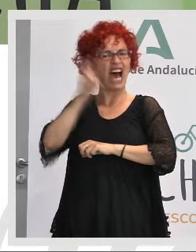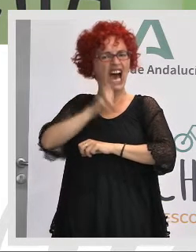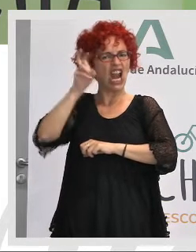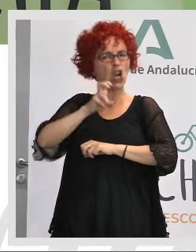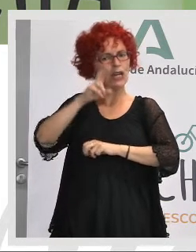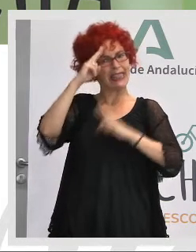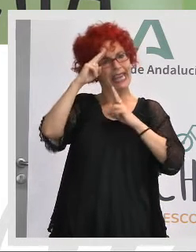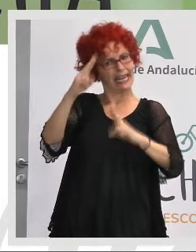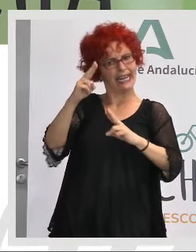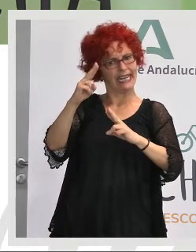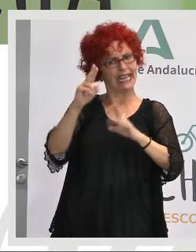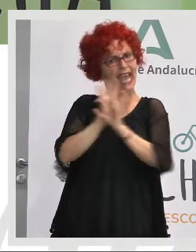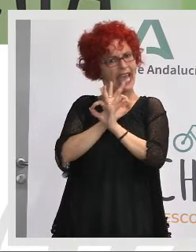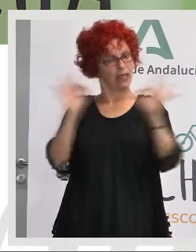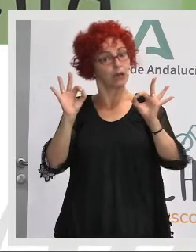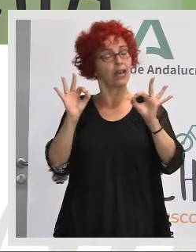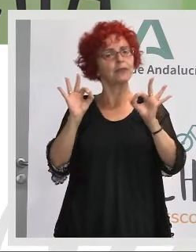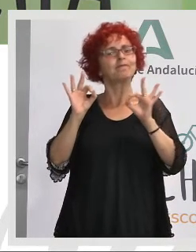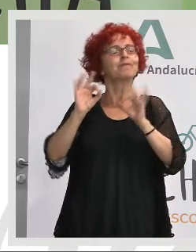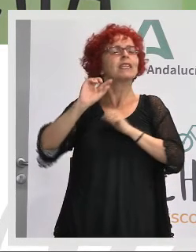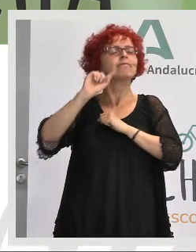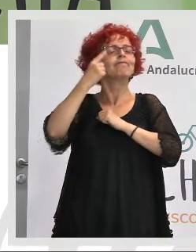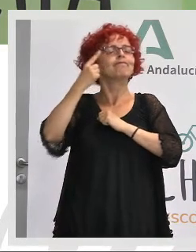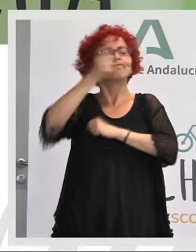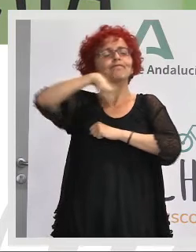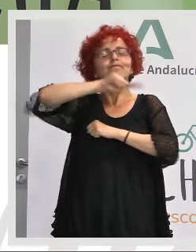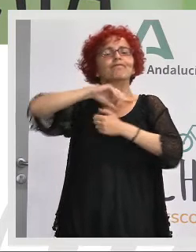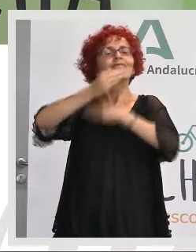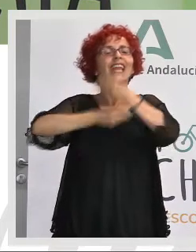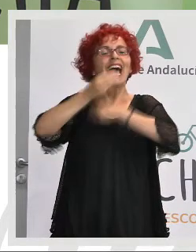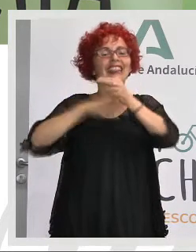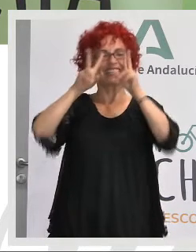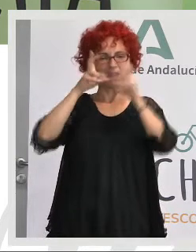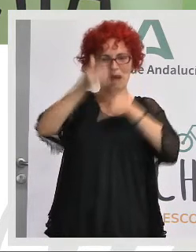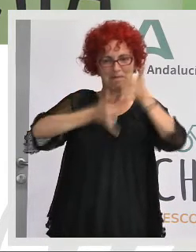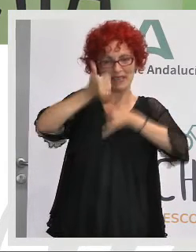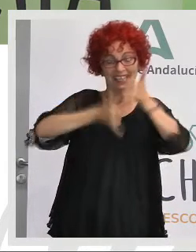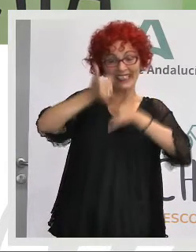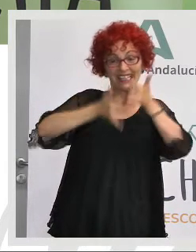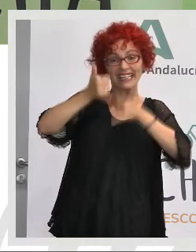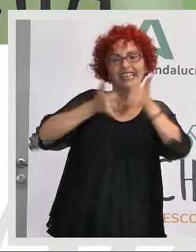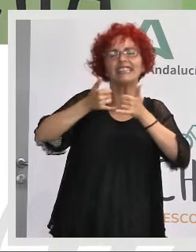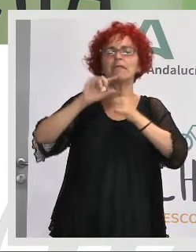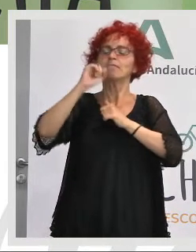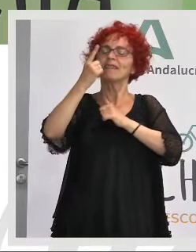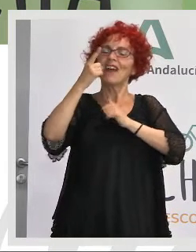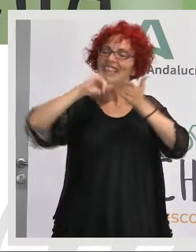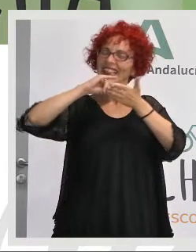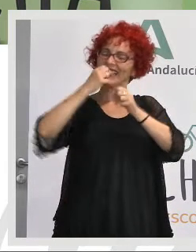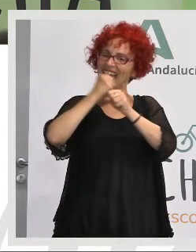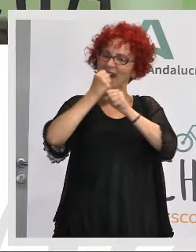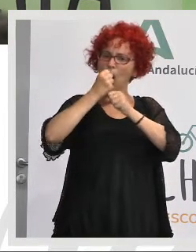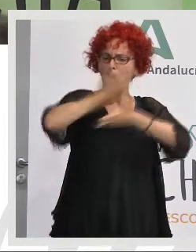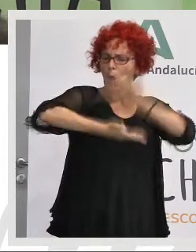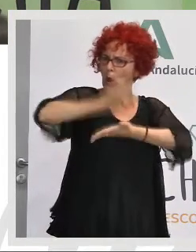movilidad sostenible. El uso de la bicicleta es uno de sus objetivos fundamentales. Destaca el trabajo colaborativo con el